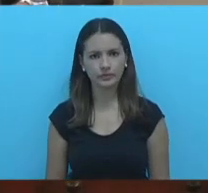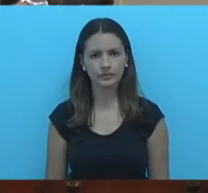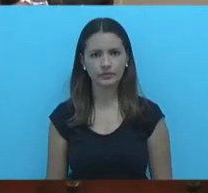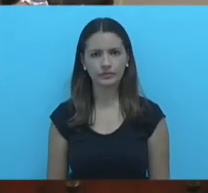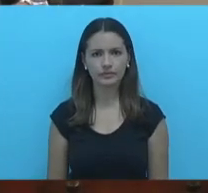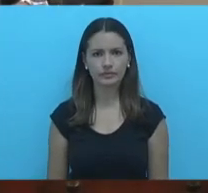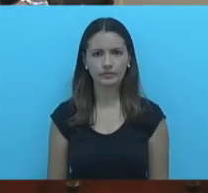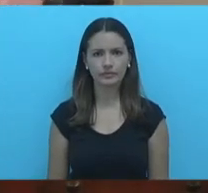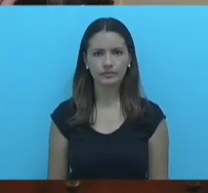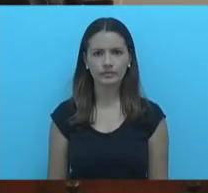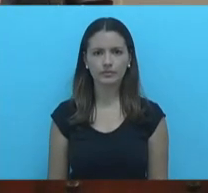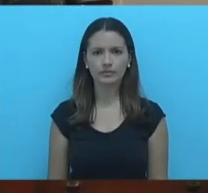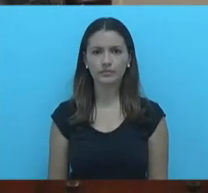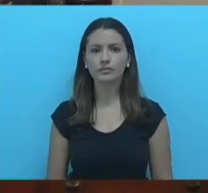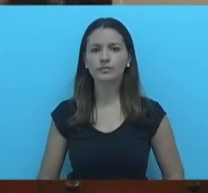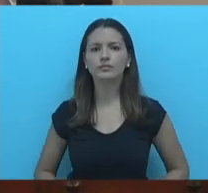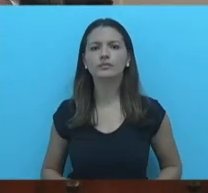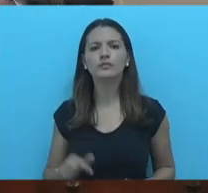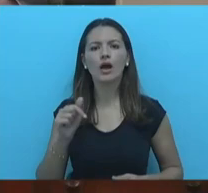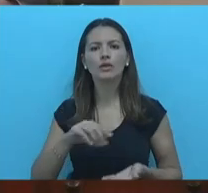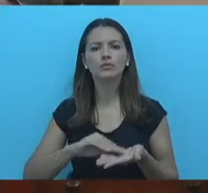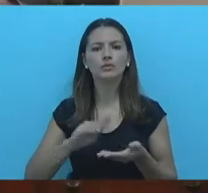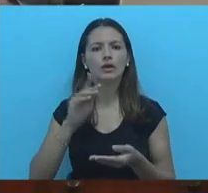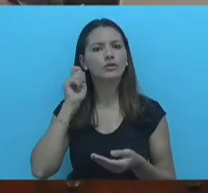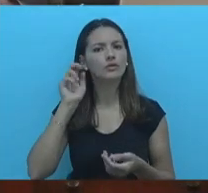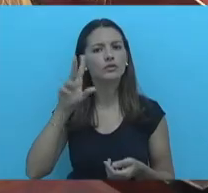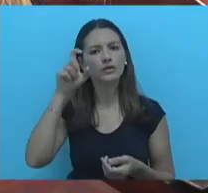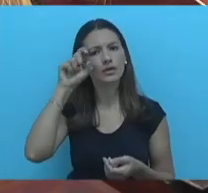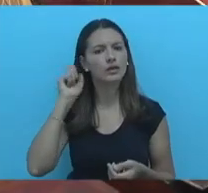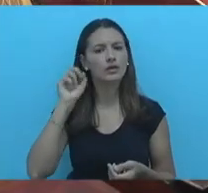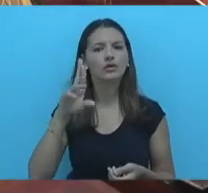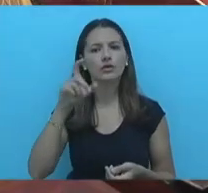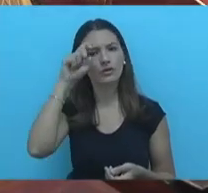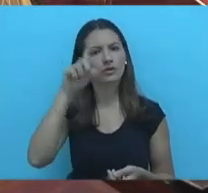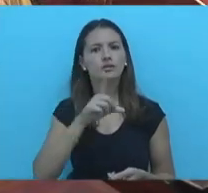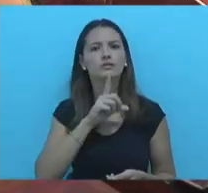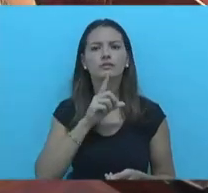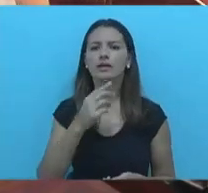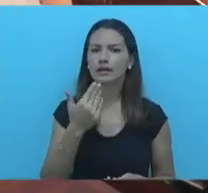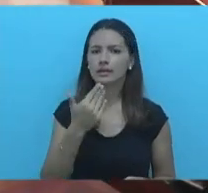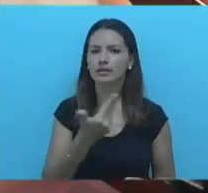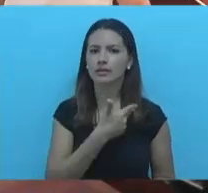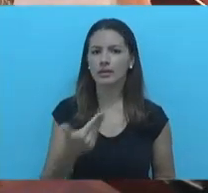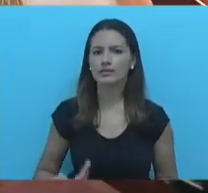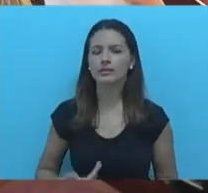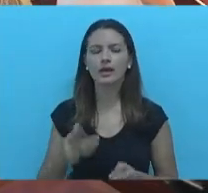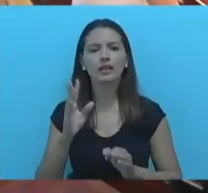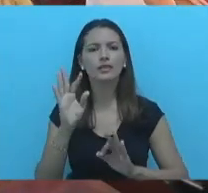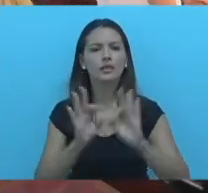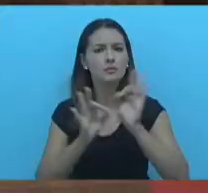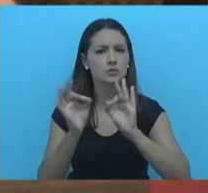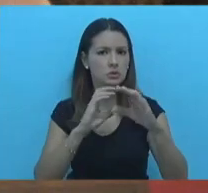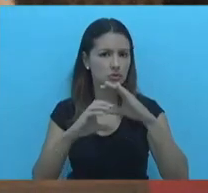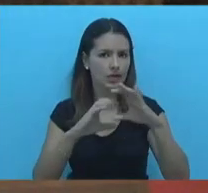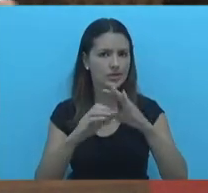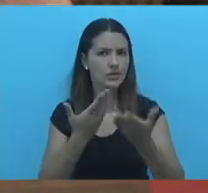Diputado Gregoretti, uso de la palabra. Gracias, señor presidente. Para presentar un proyecto de comunicación donde